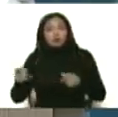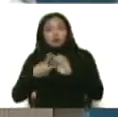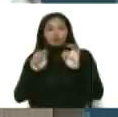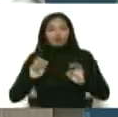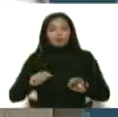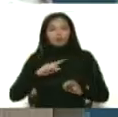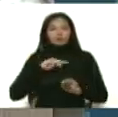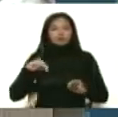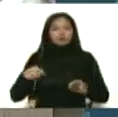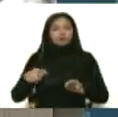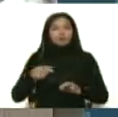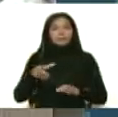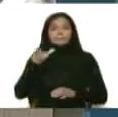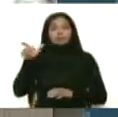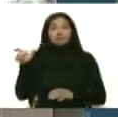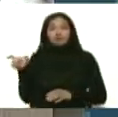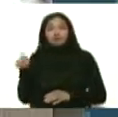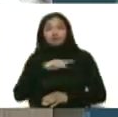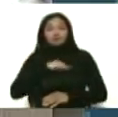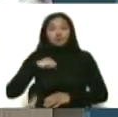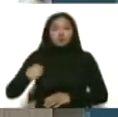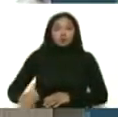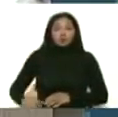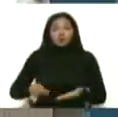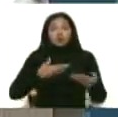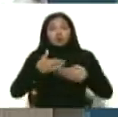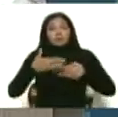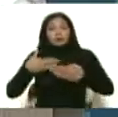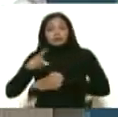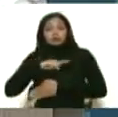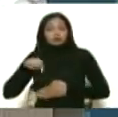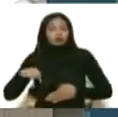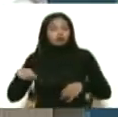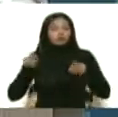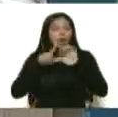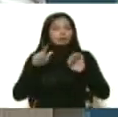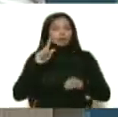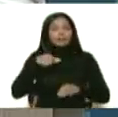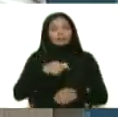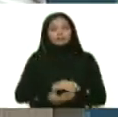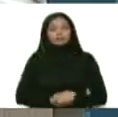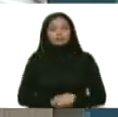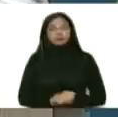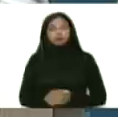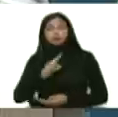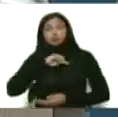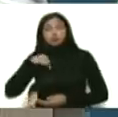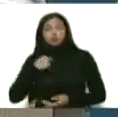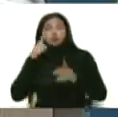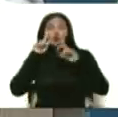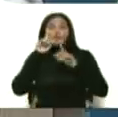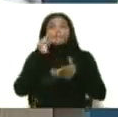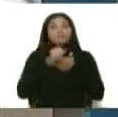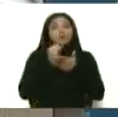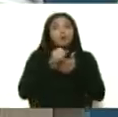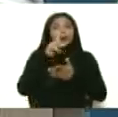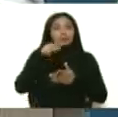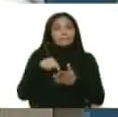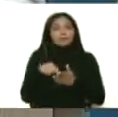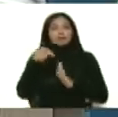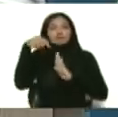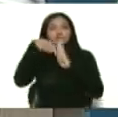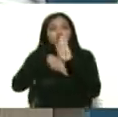nuestros hermanos de la República Popular China compartieron con nosotros. Y además de eso, le hacemos una prueba de PCR, una